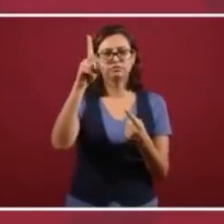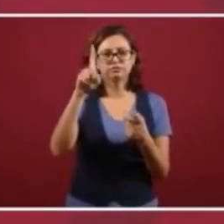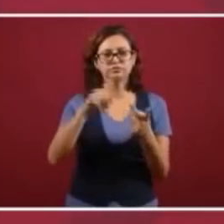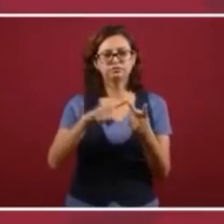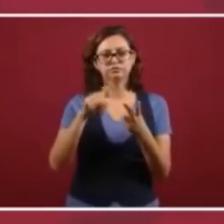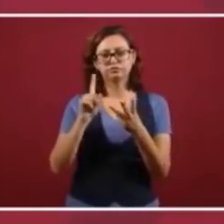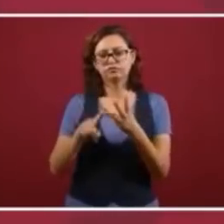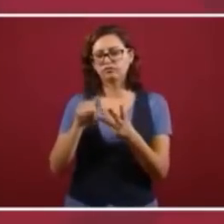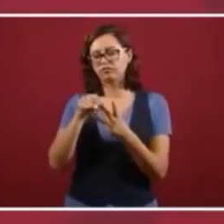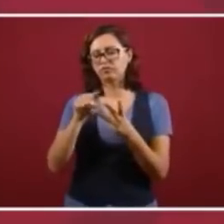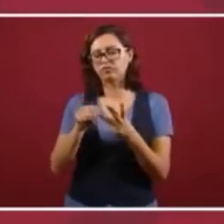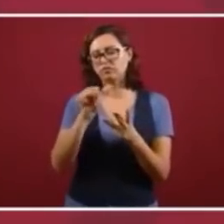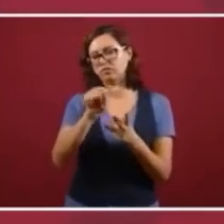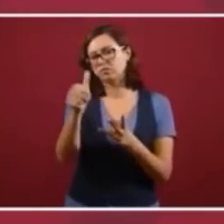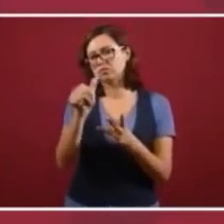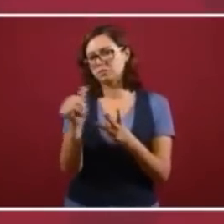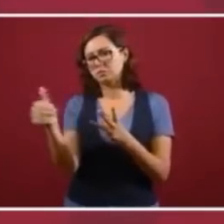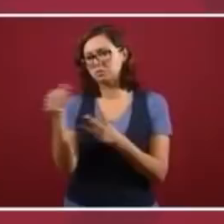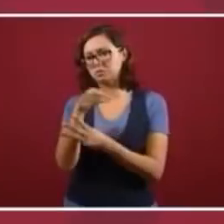funcionarios más